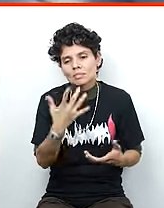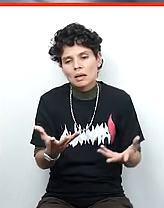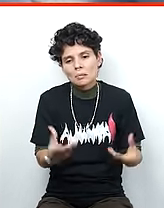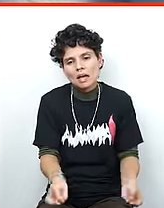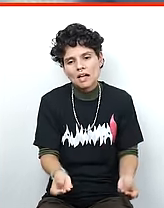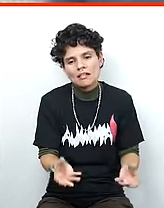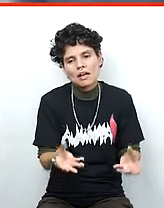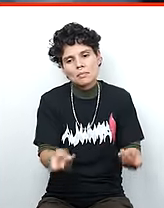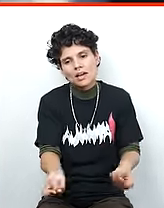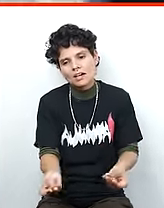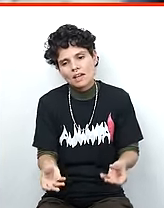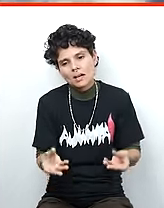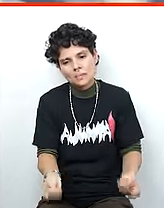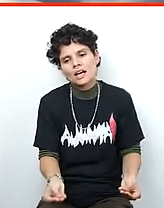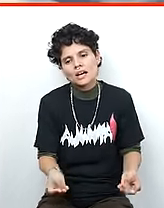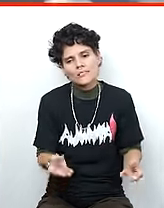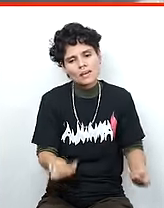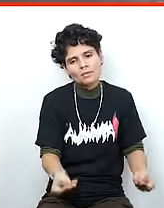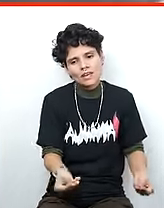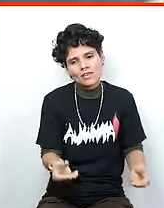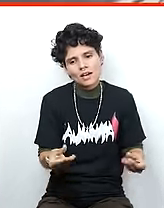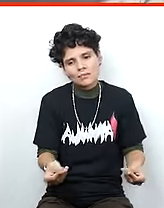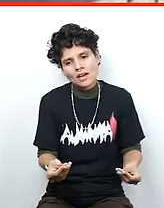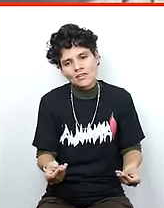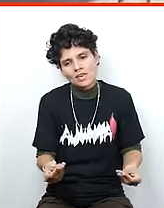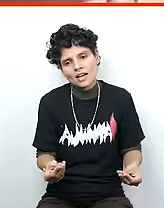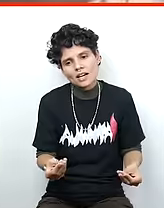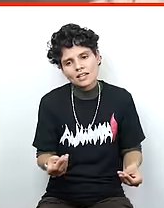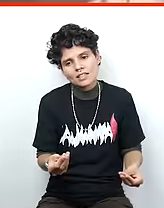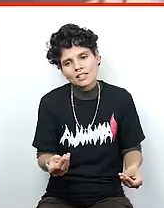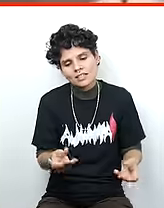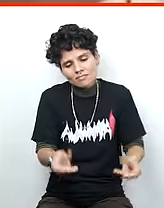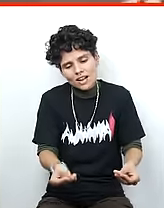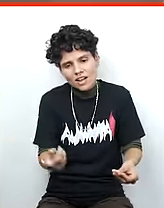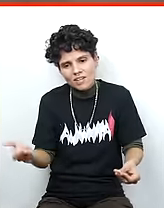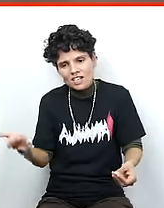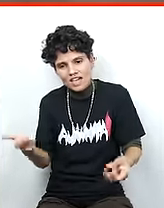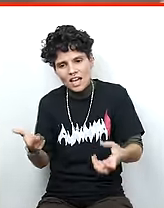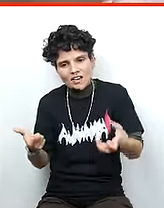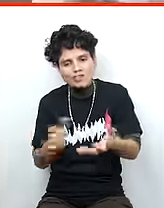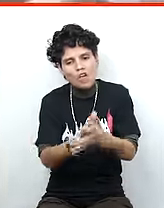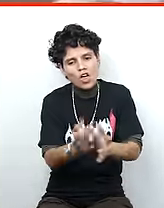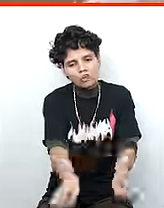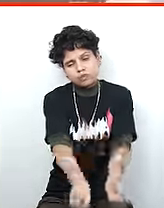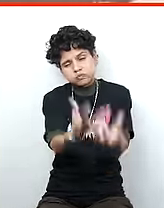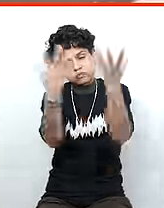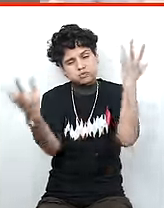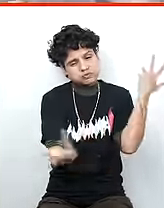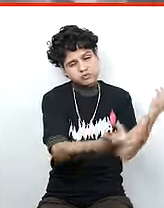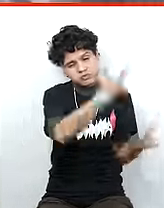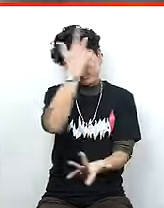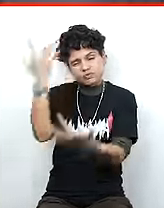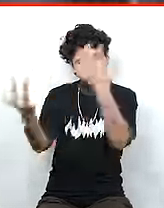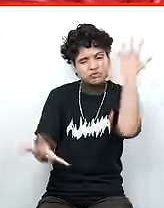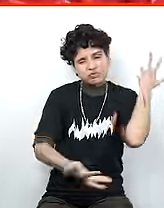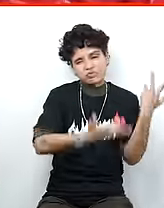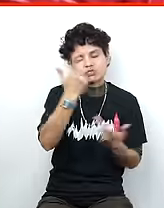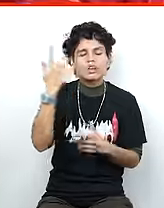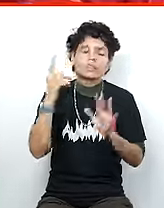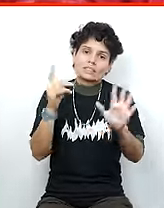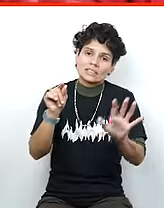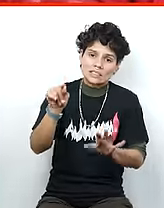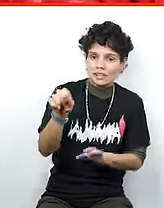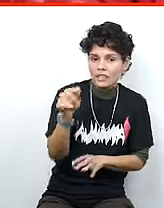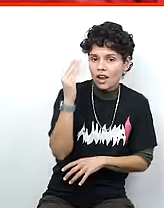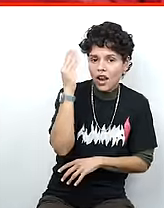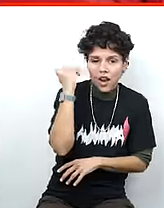a cada rato me apagaba, después lo prendí, le prendí el ¿cómo se llama? El secador y las cerizas culiadas saltaron para el asado culiado. Él no